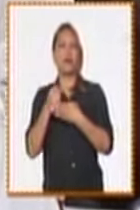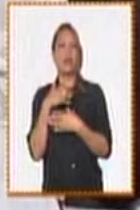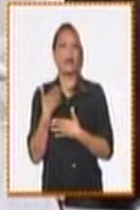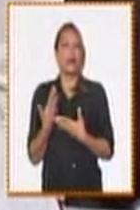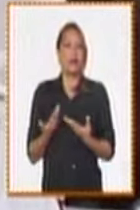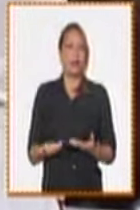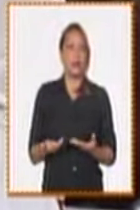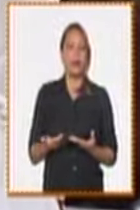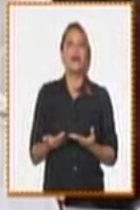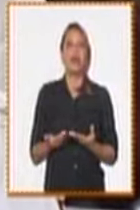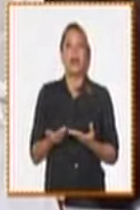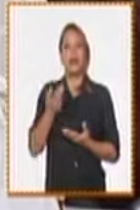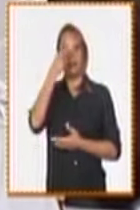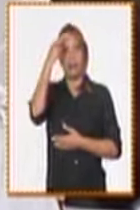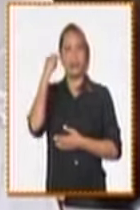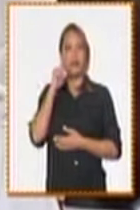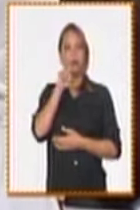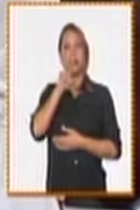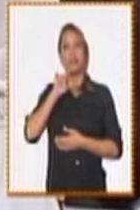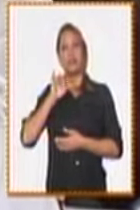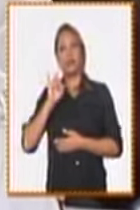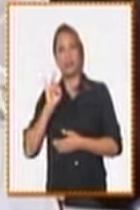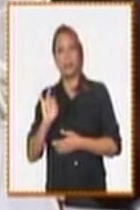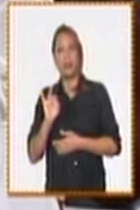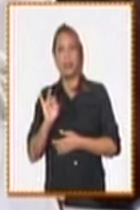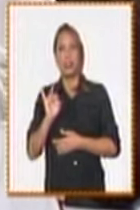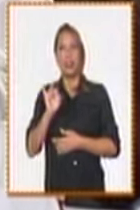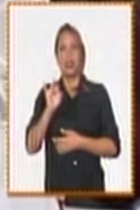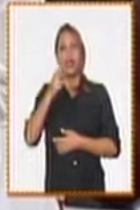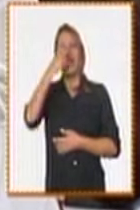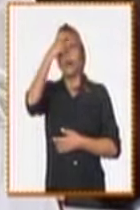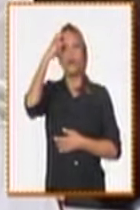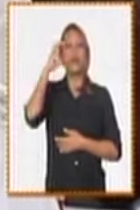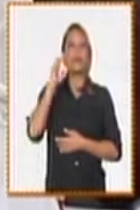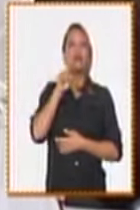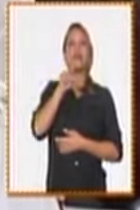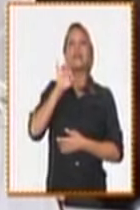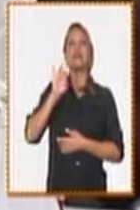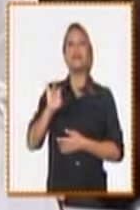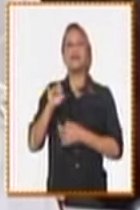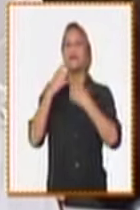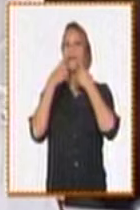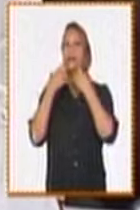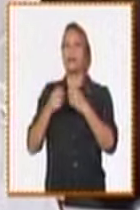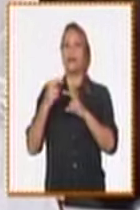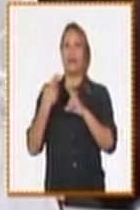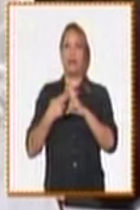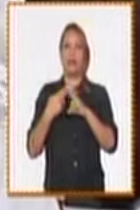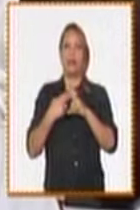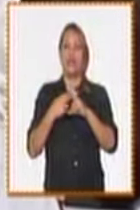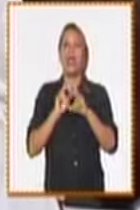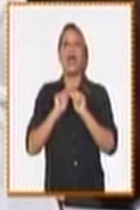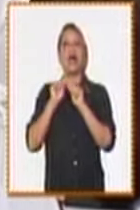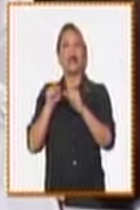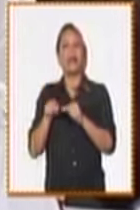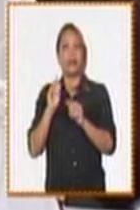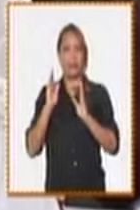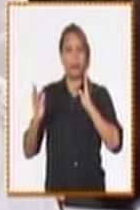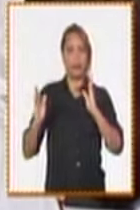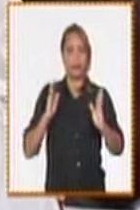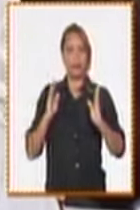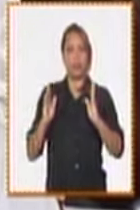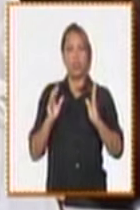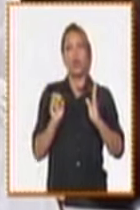Y el siglo XVII es un siglo muy importante para Bayamo. Se dan dos acontecimientos